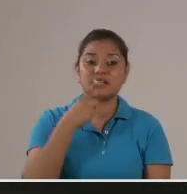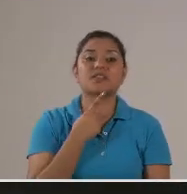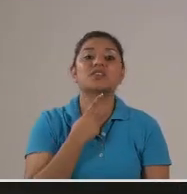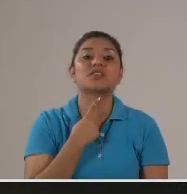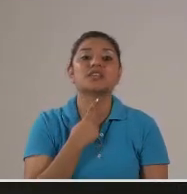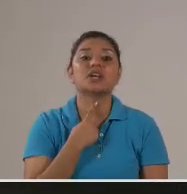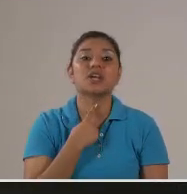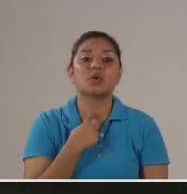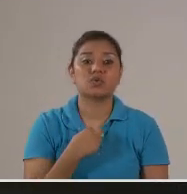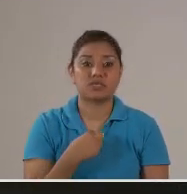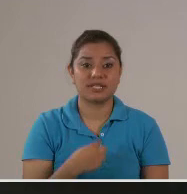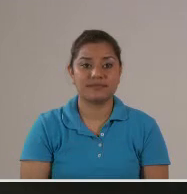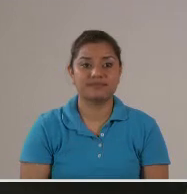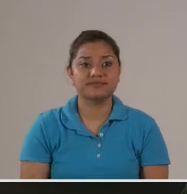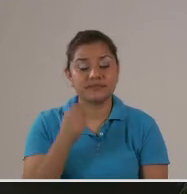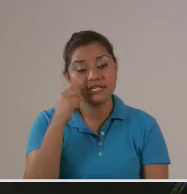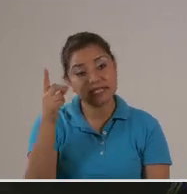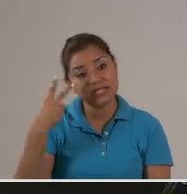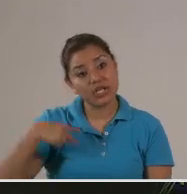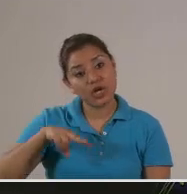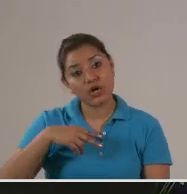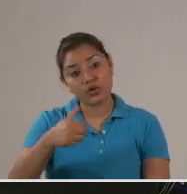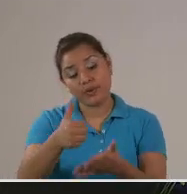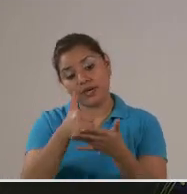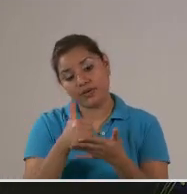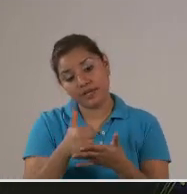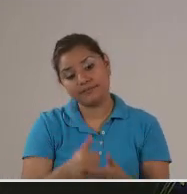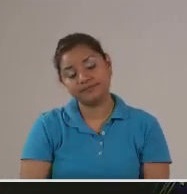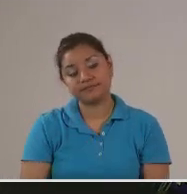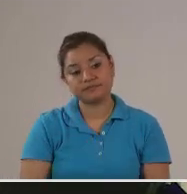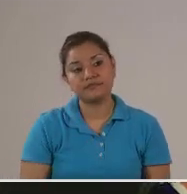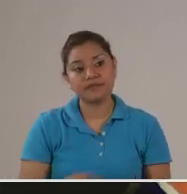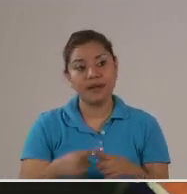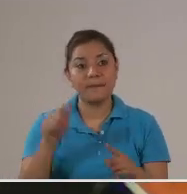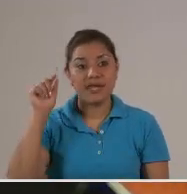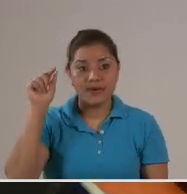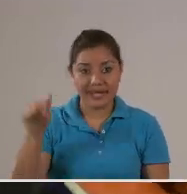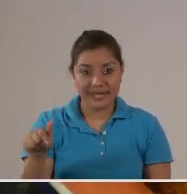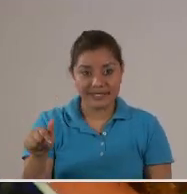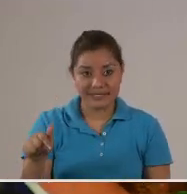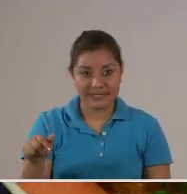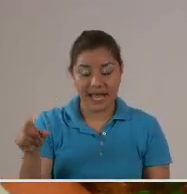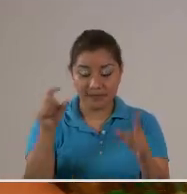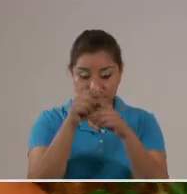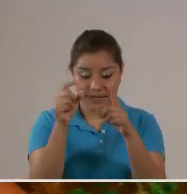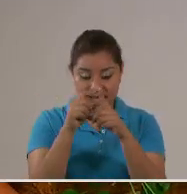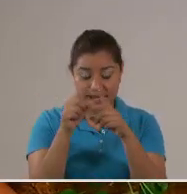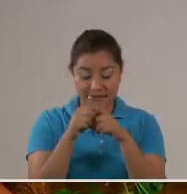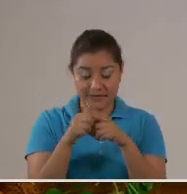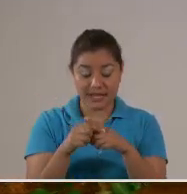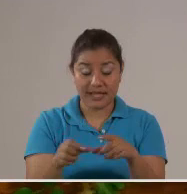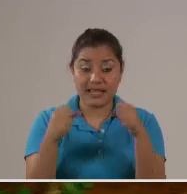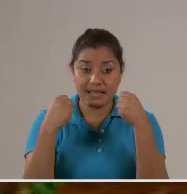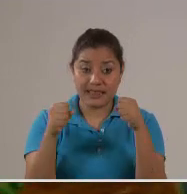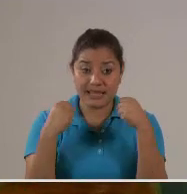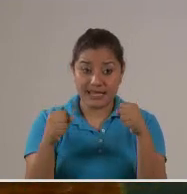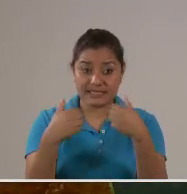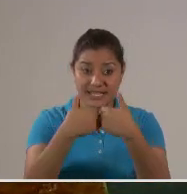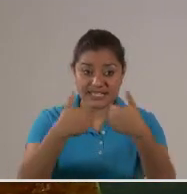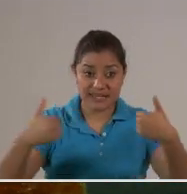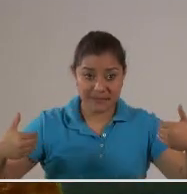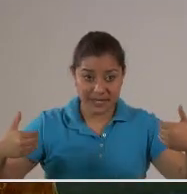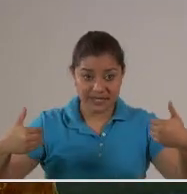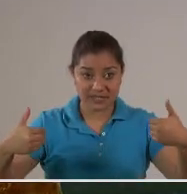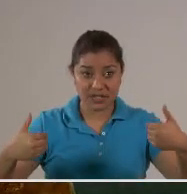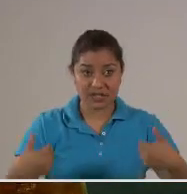cosa y el Señor nos va a ayudar pero ahora en esta hacer separaciones le voy a decir